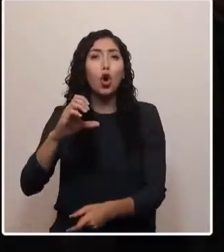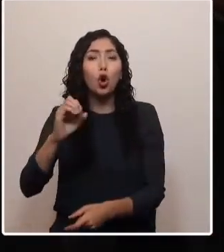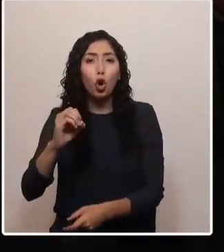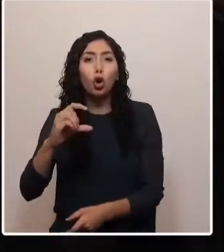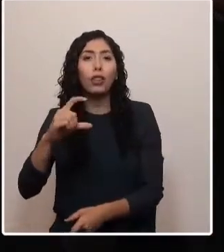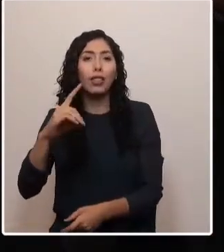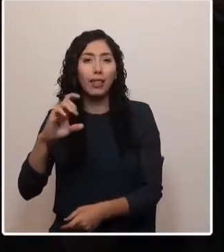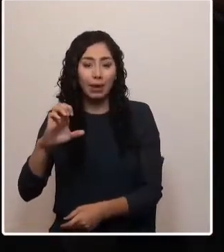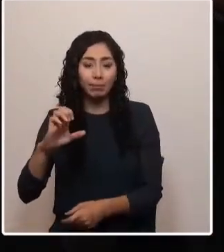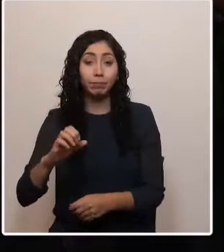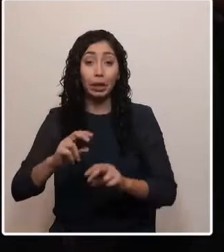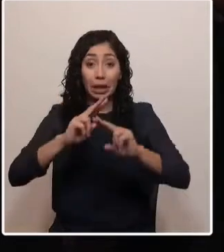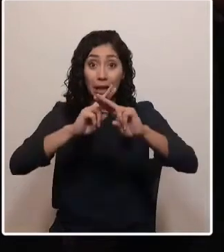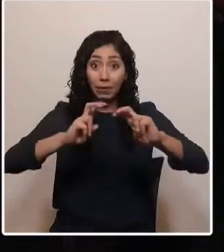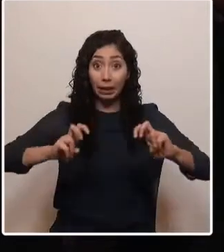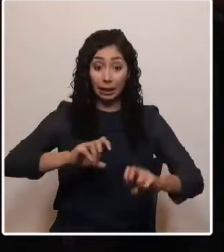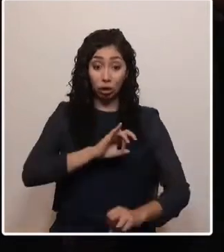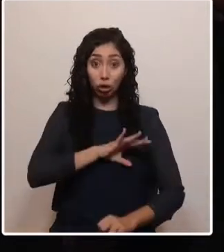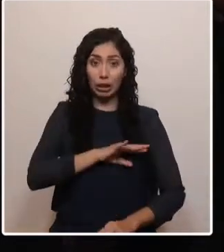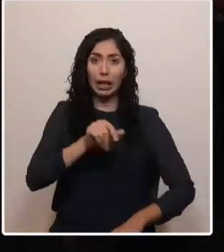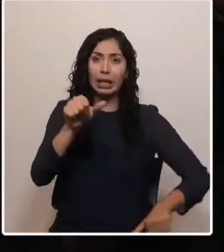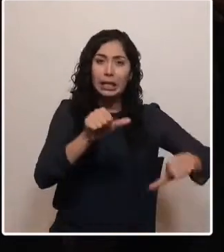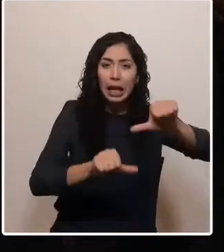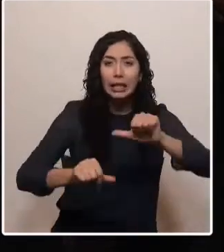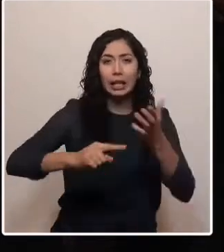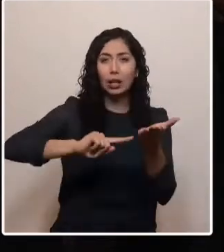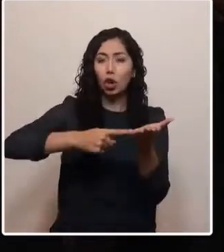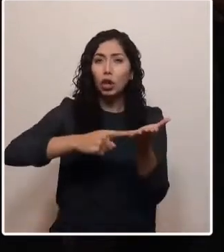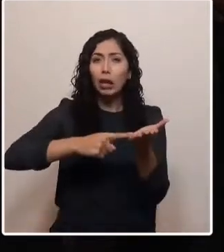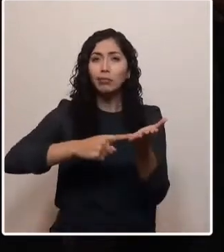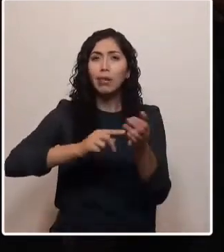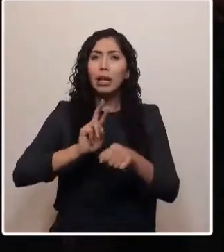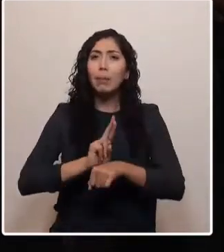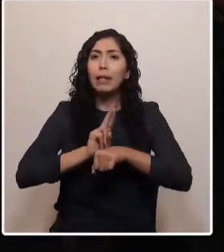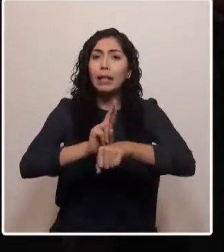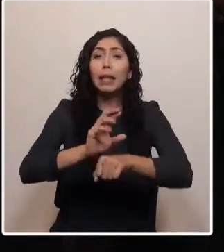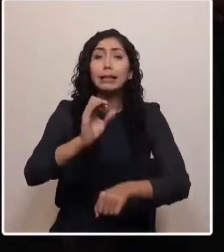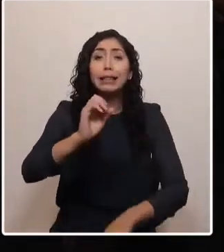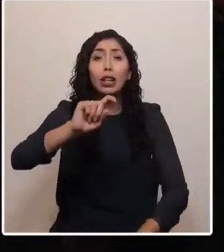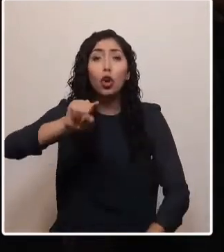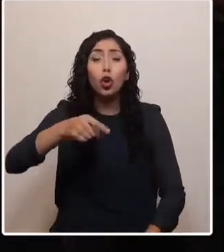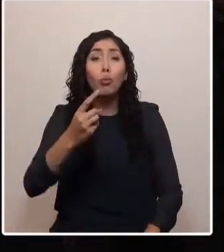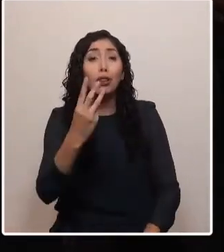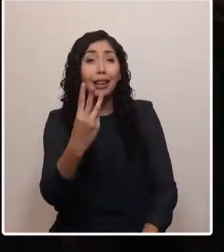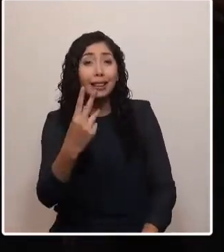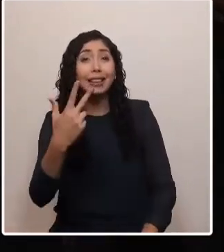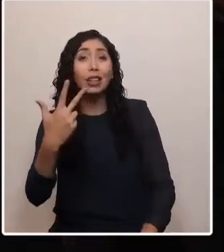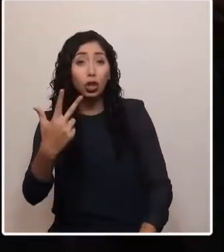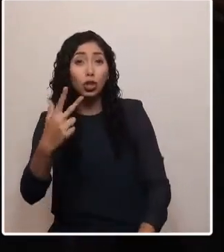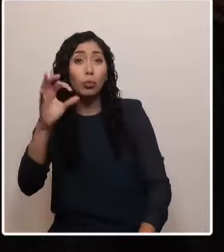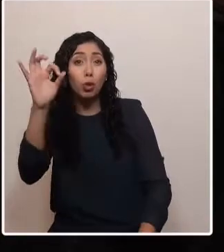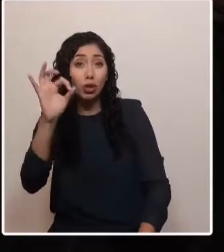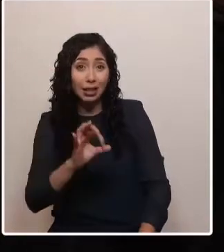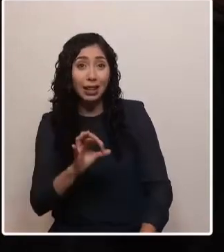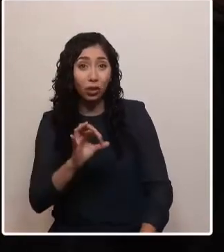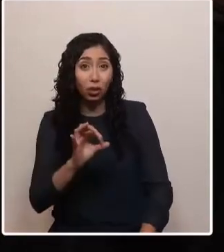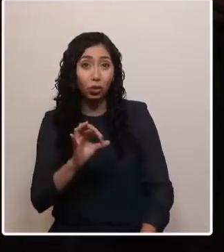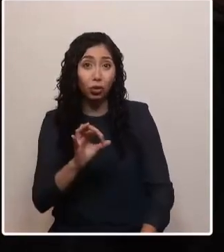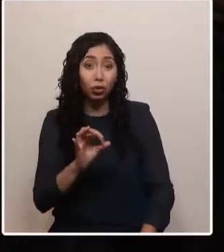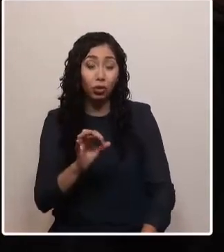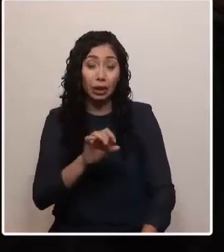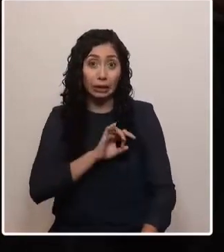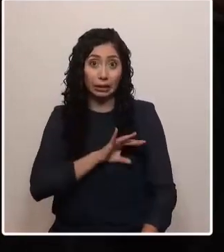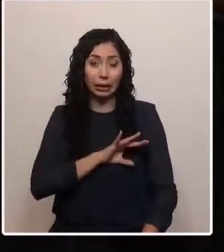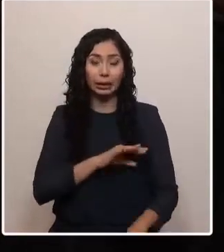hace actualmente Chile en ciencia, tecnología e innovación representa el 0,38% del Producto Interno Bruto, que está